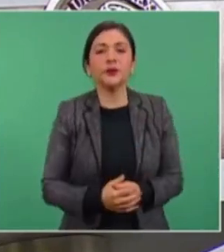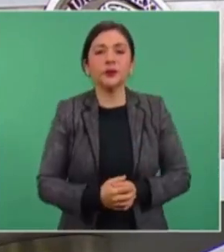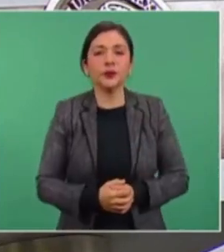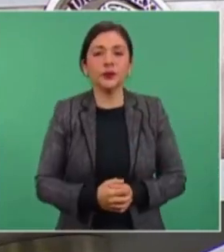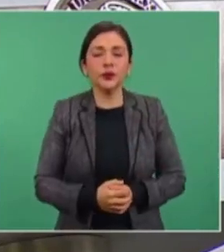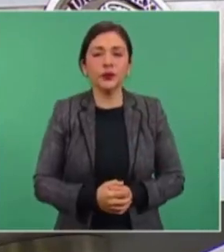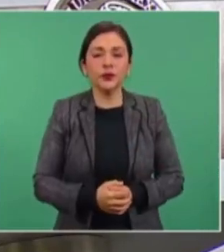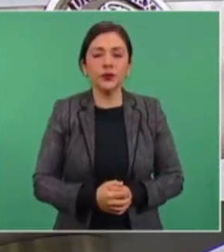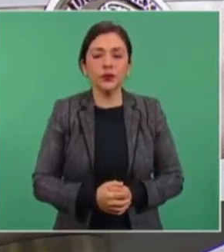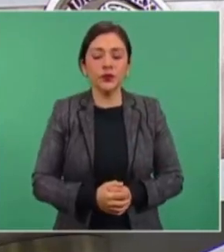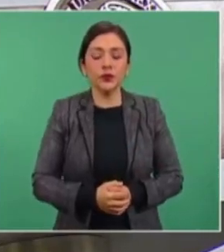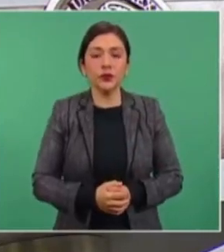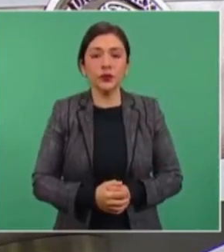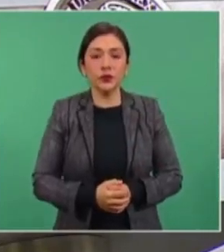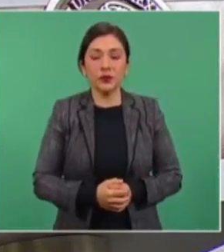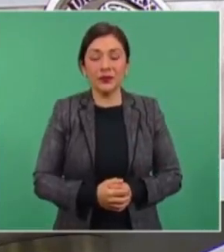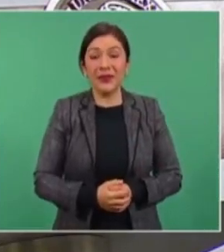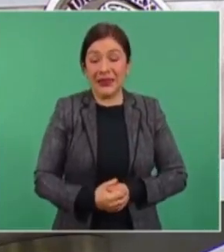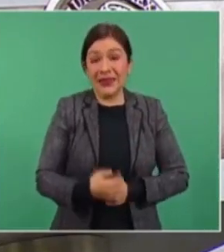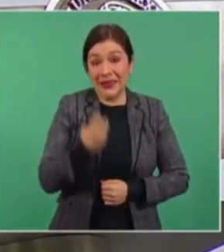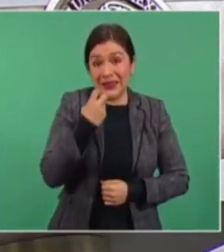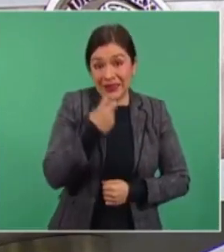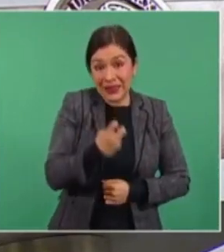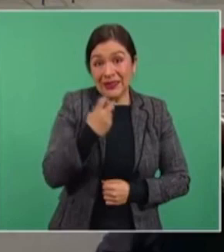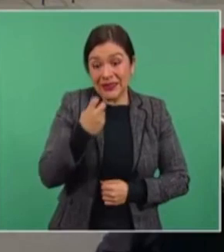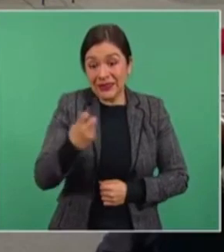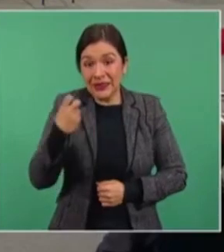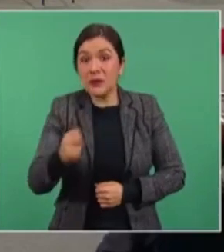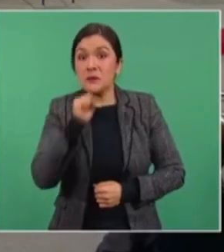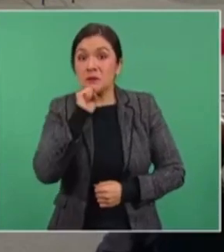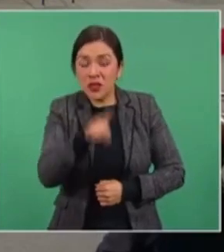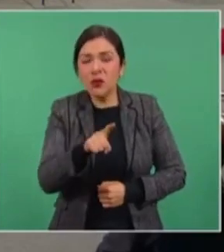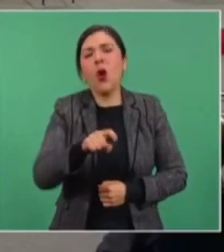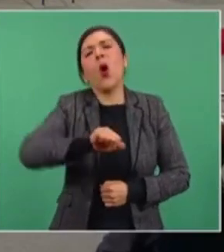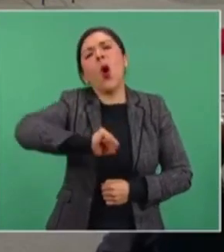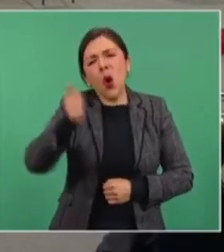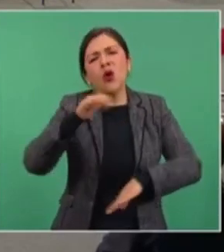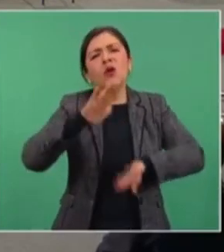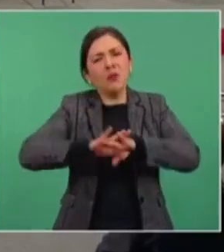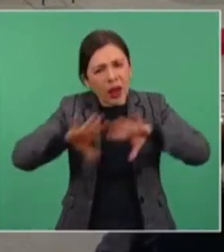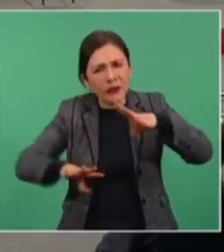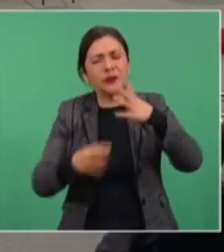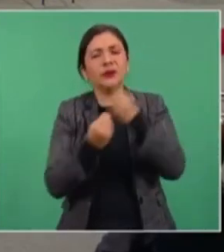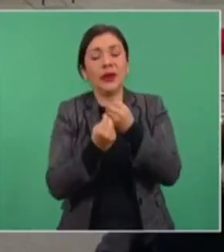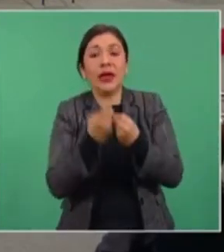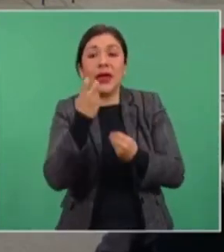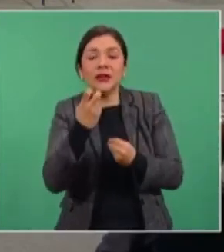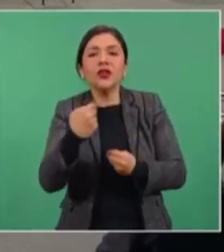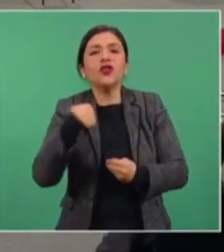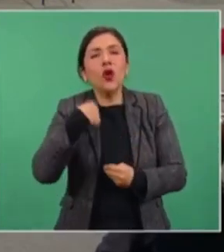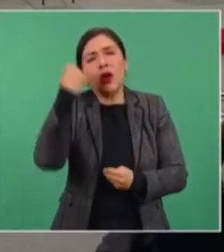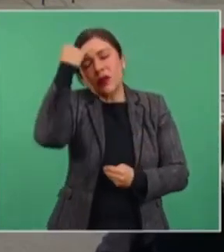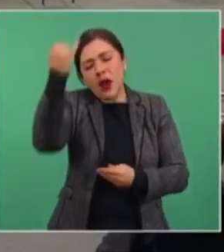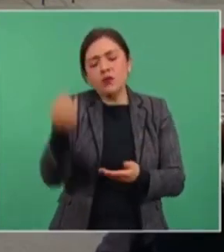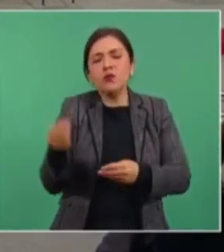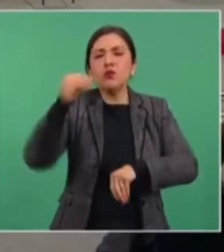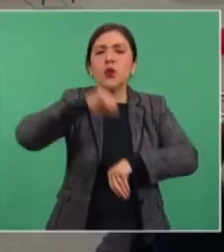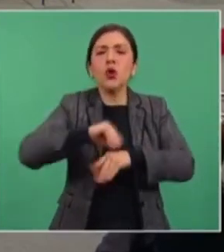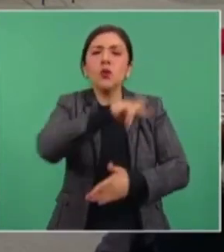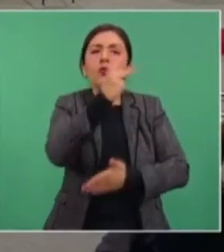De estos conceptos, entre otras cosas, derivé yo un programa